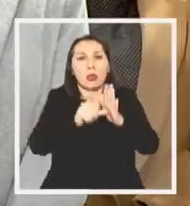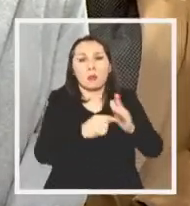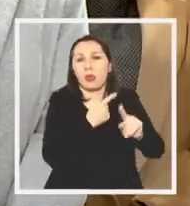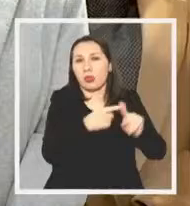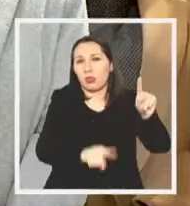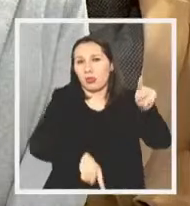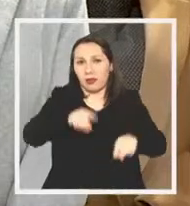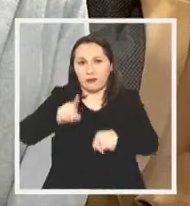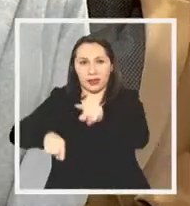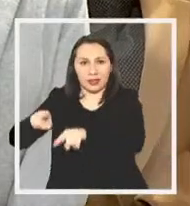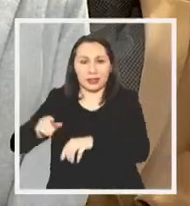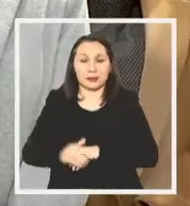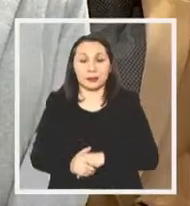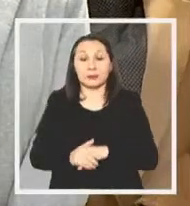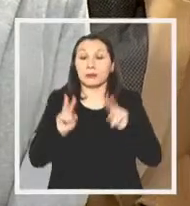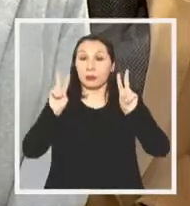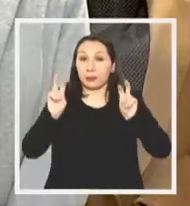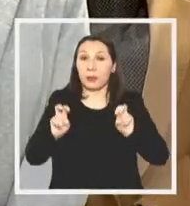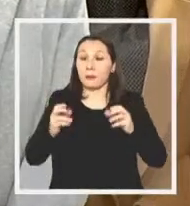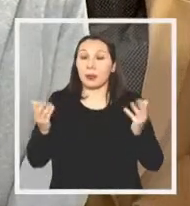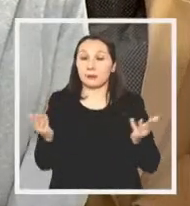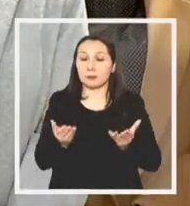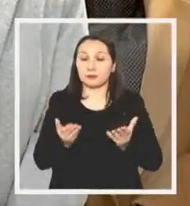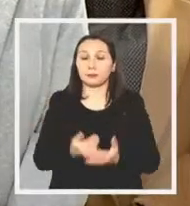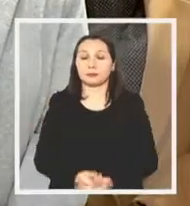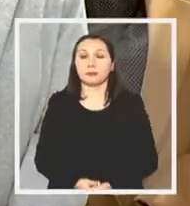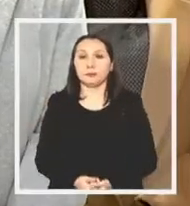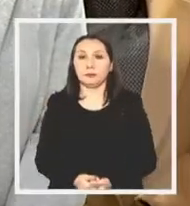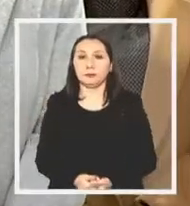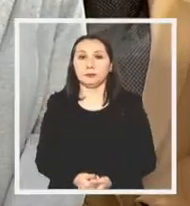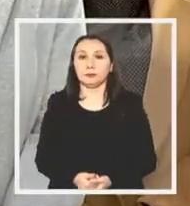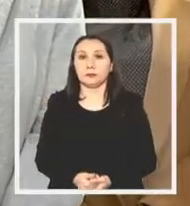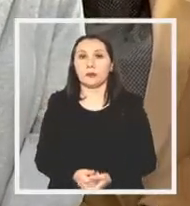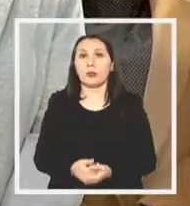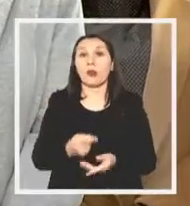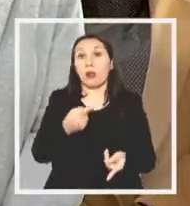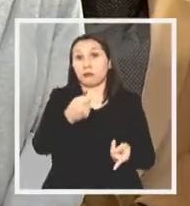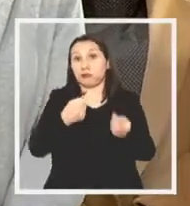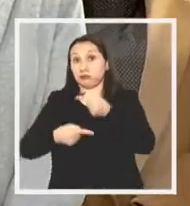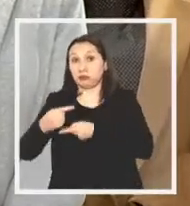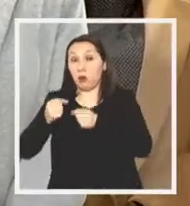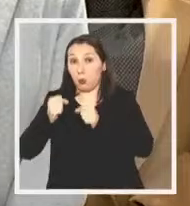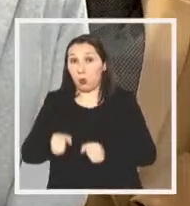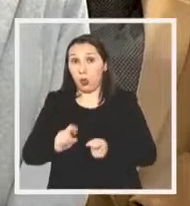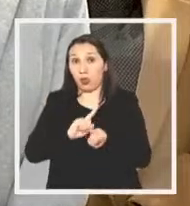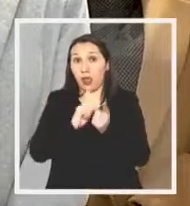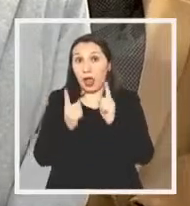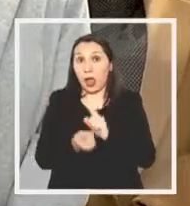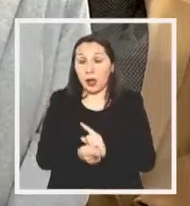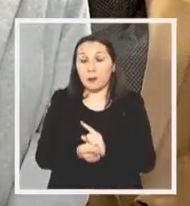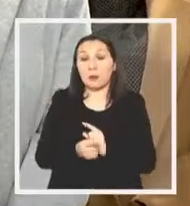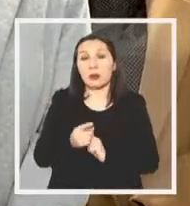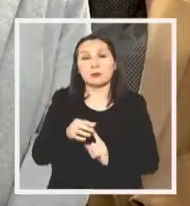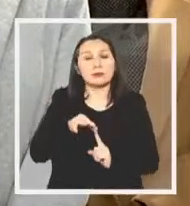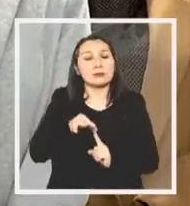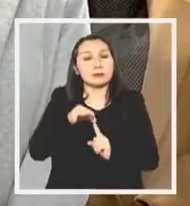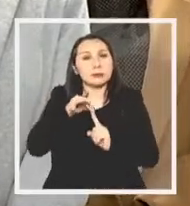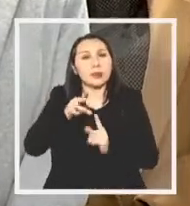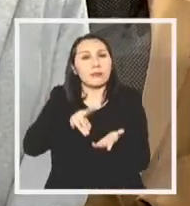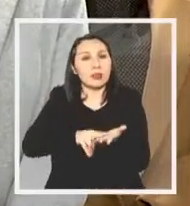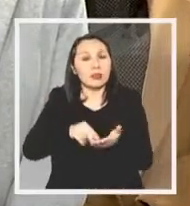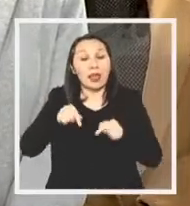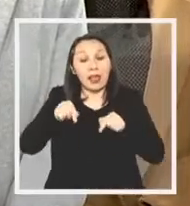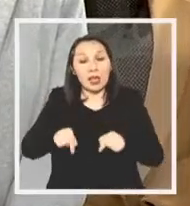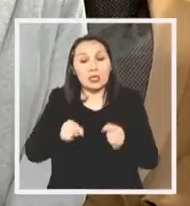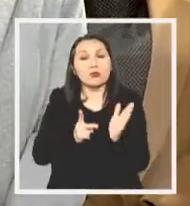respecto de la digamos cuán reversible puede ser este cambio cierto lo principal en realidad